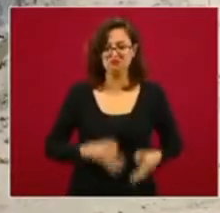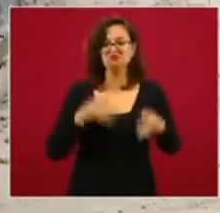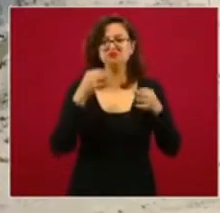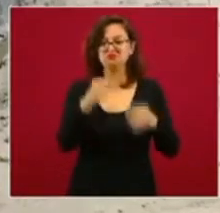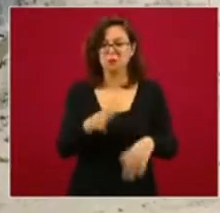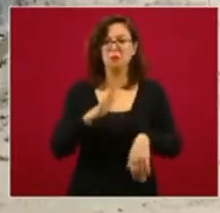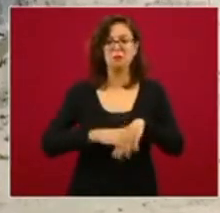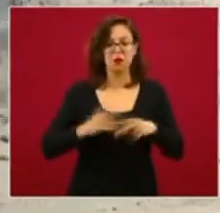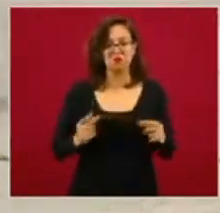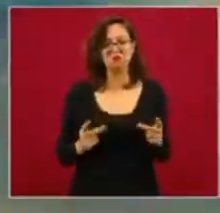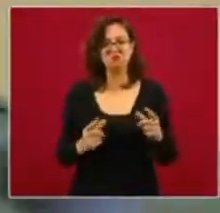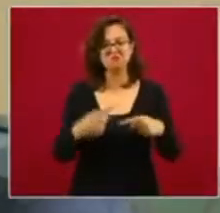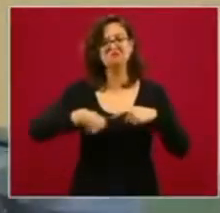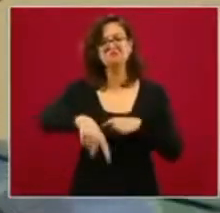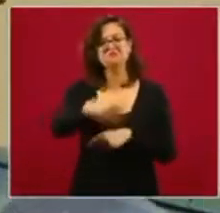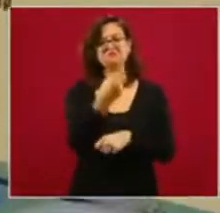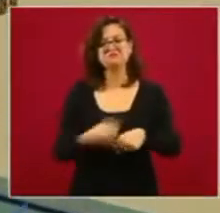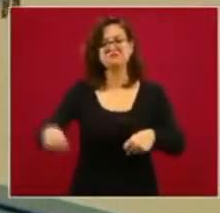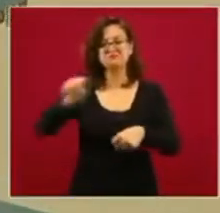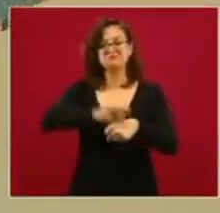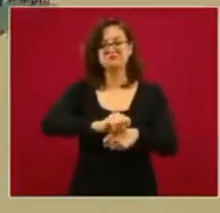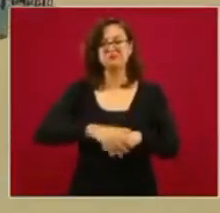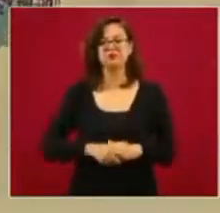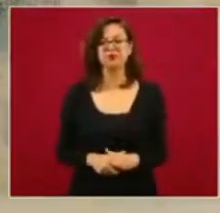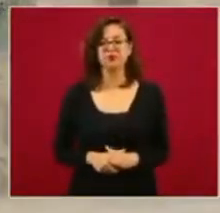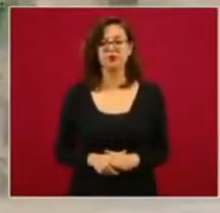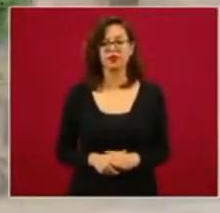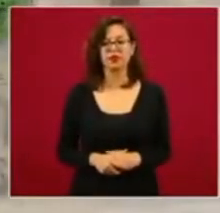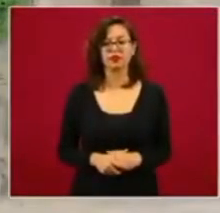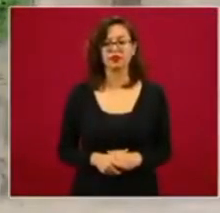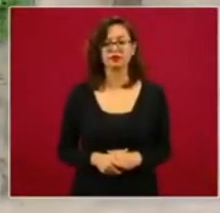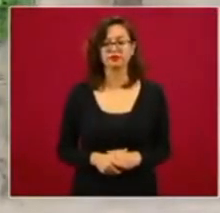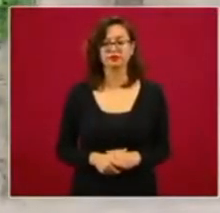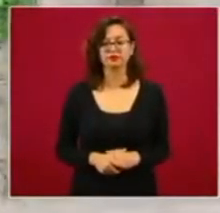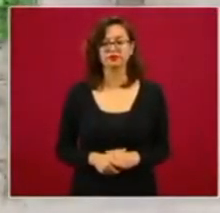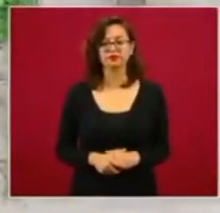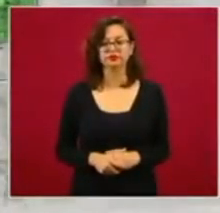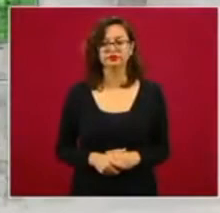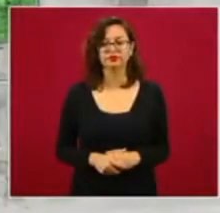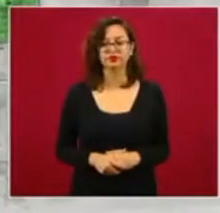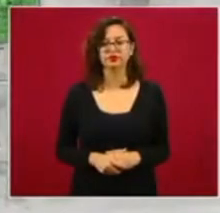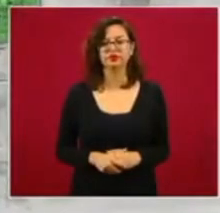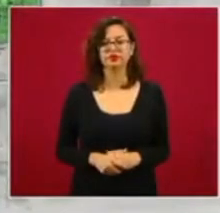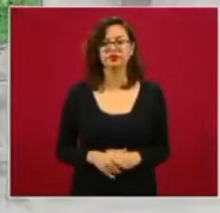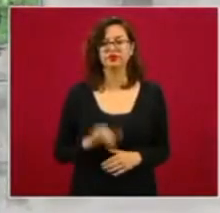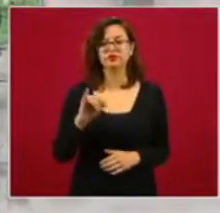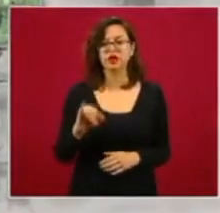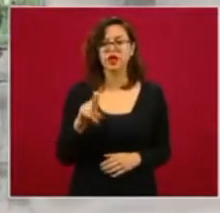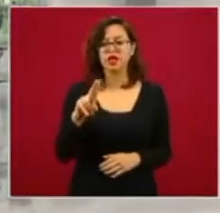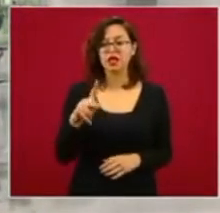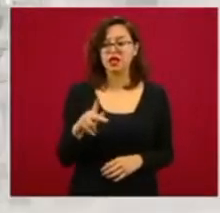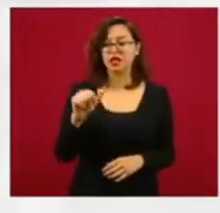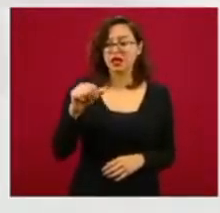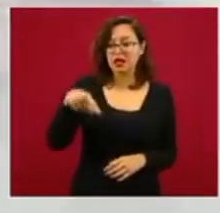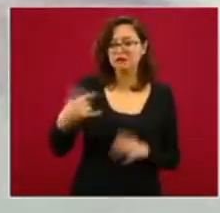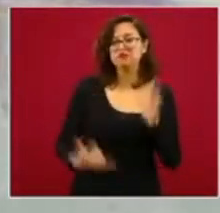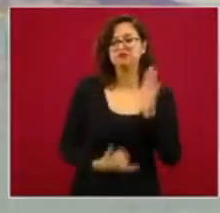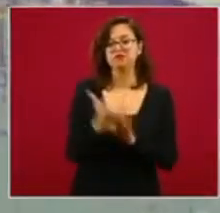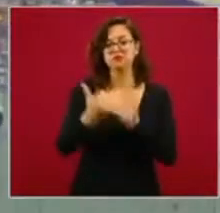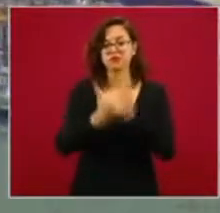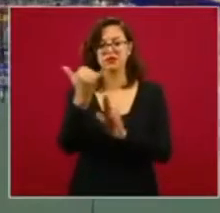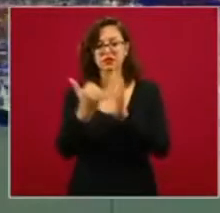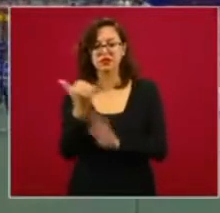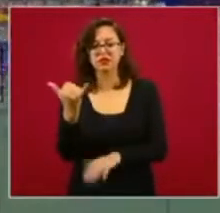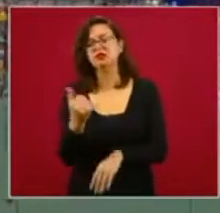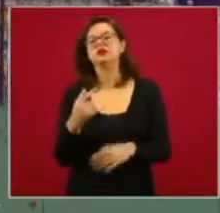a lo planeado. Va el reporte esta semana. En el paquete 1, a cargo gobierno de la empresa ICA Fluor se construyeron 3.150